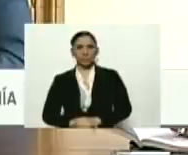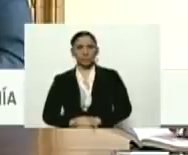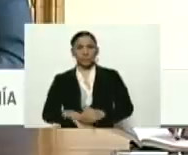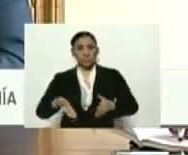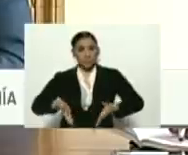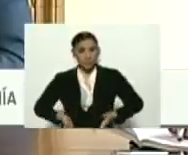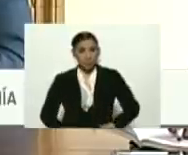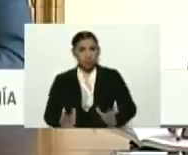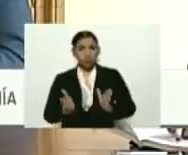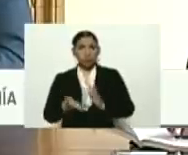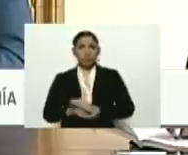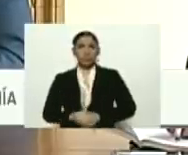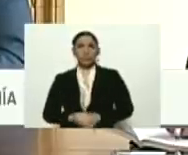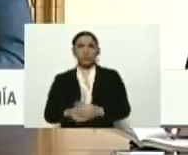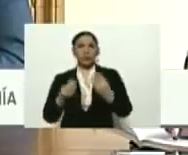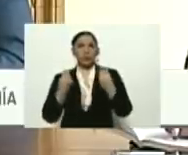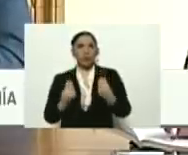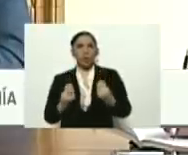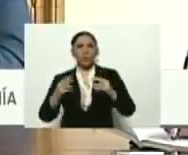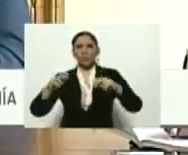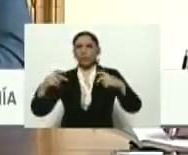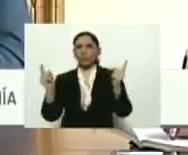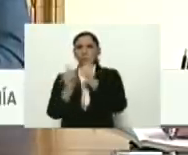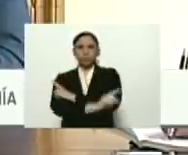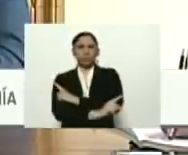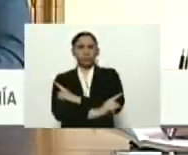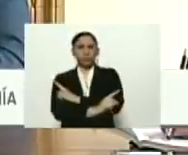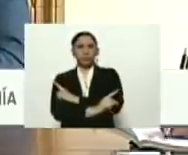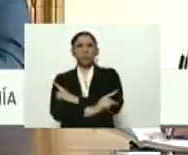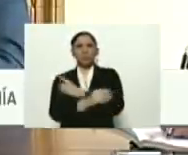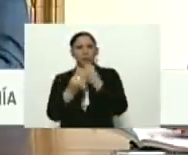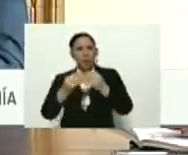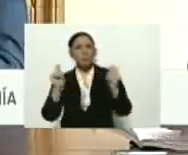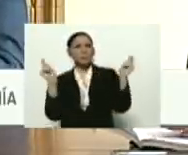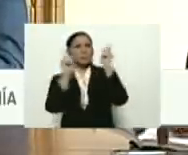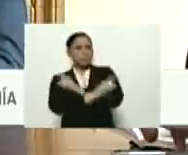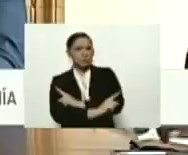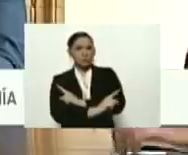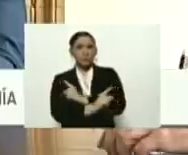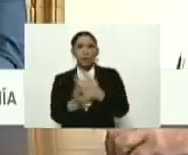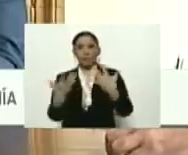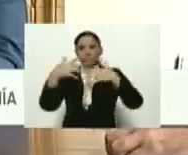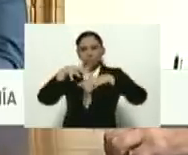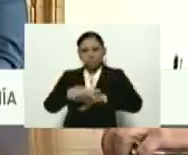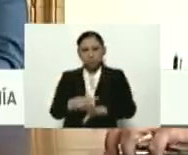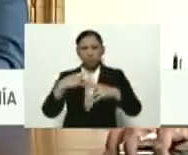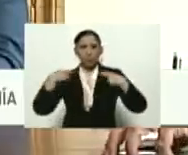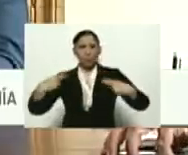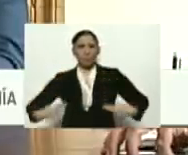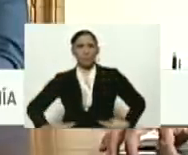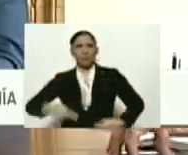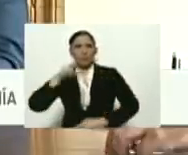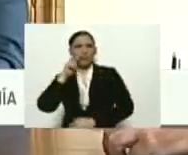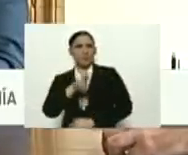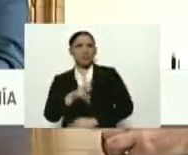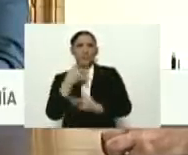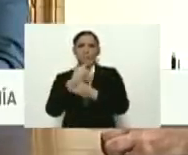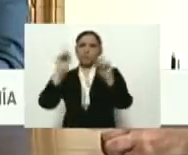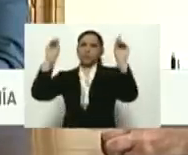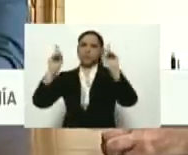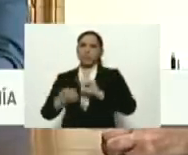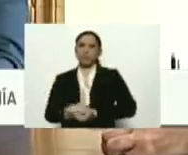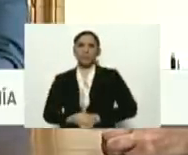Nació como una alternativa y se convirtió en una alianza humanista,